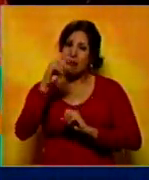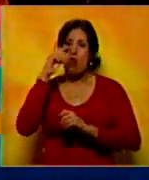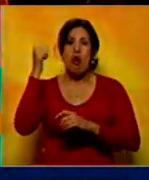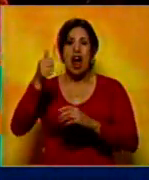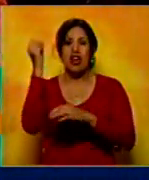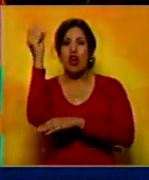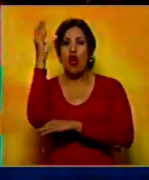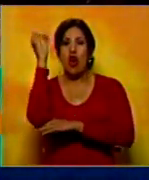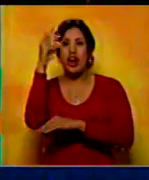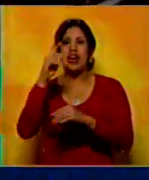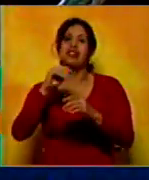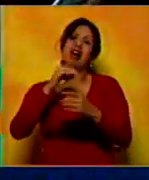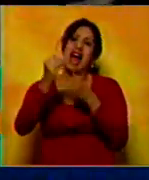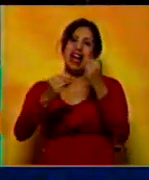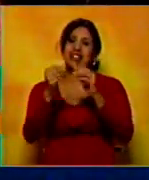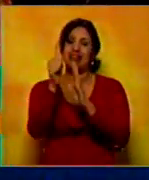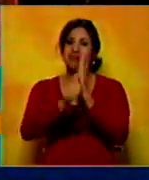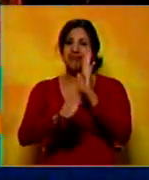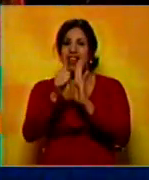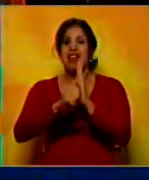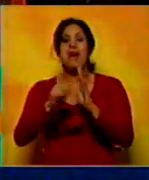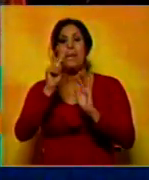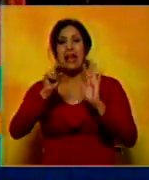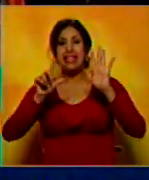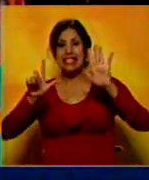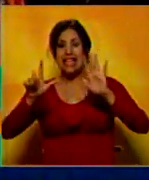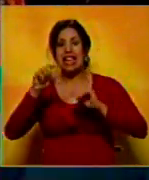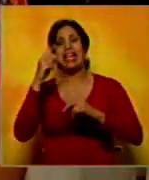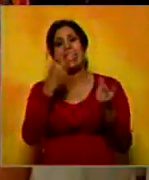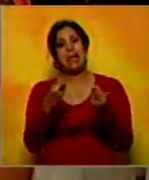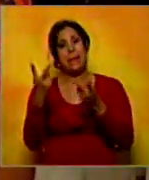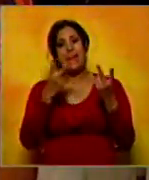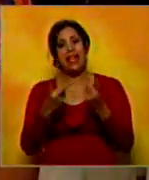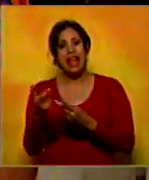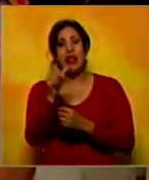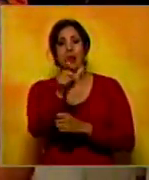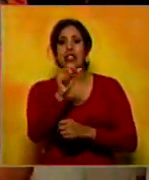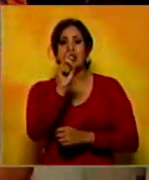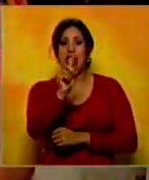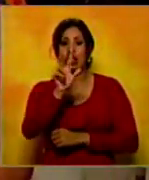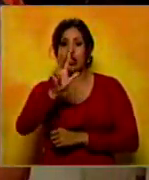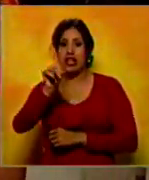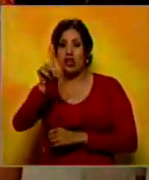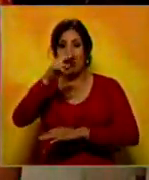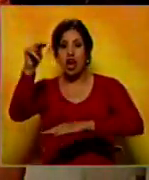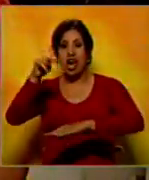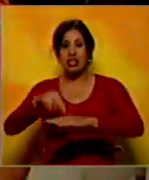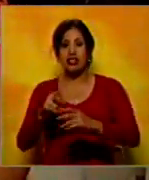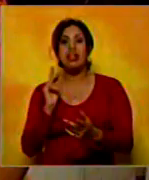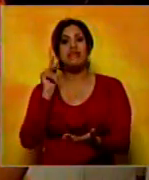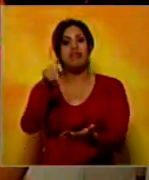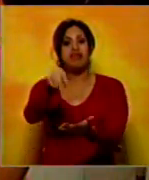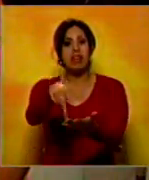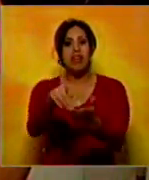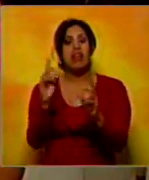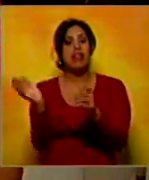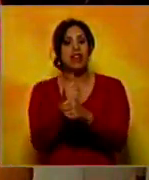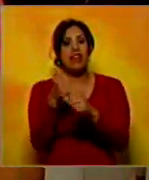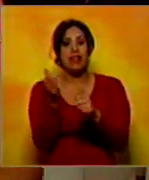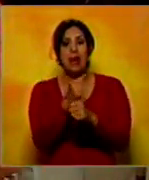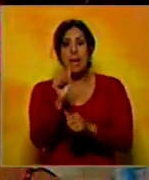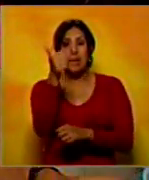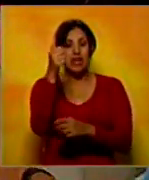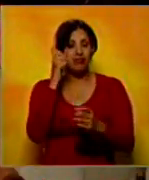Urología Oncológica. Más de 27 invitados internacionales y 131 nacionales se dieron cita para descubrir los